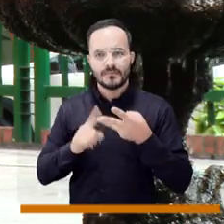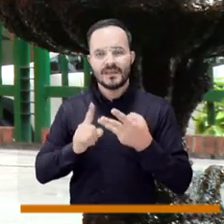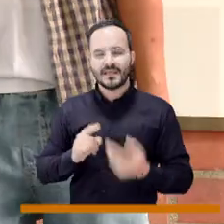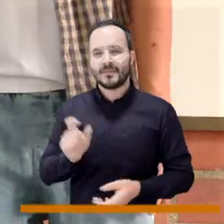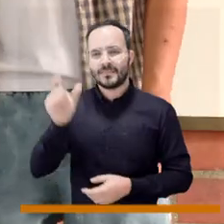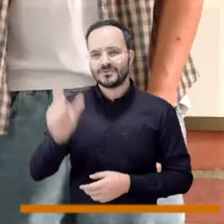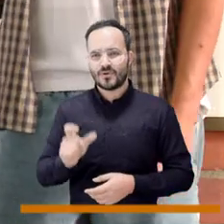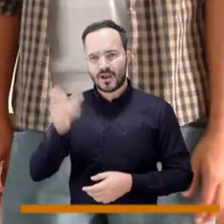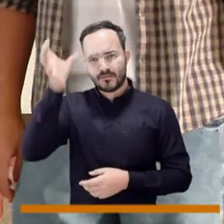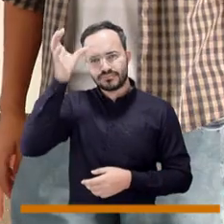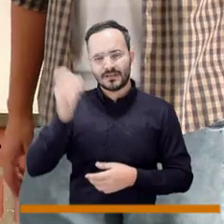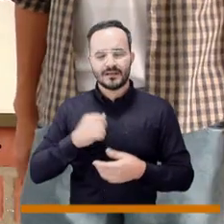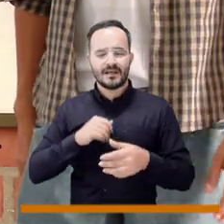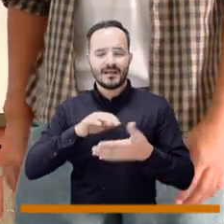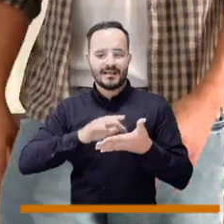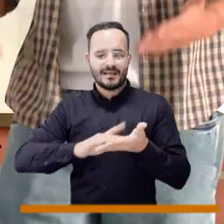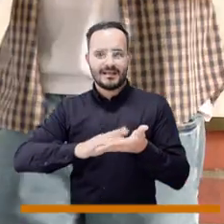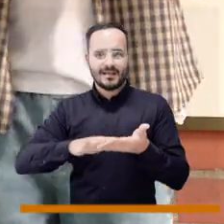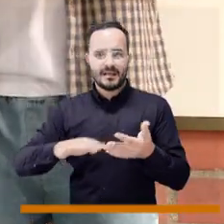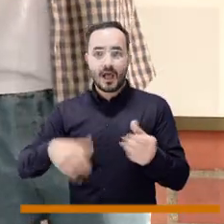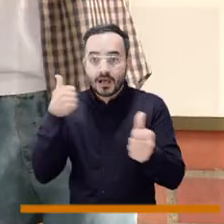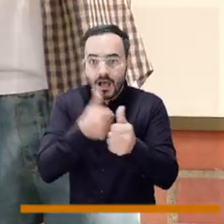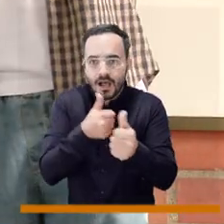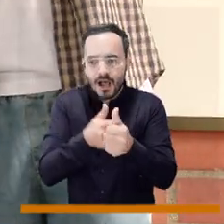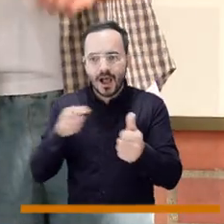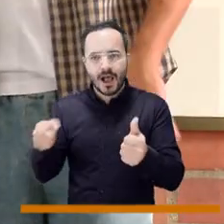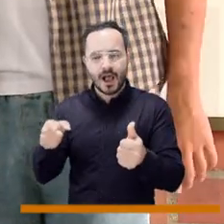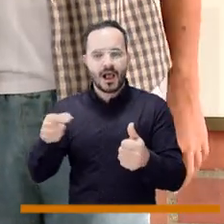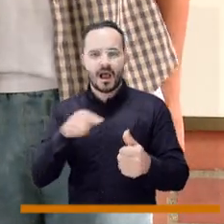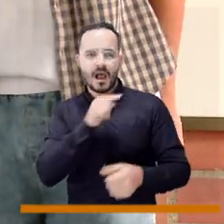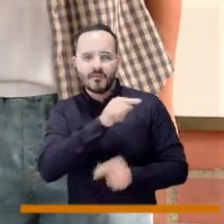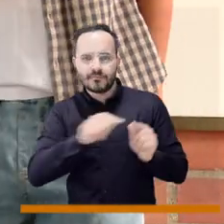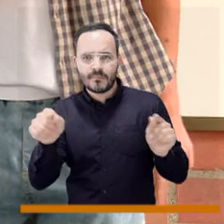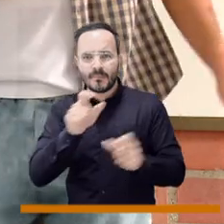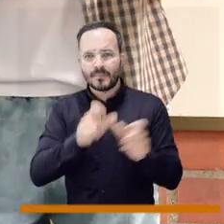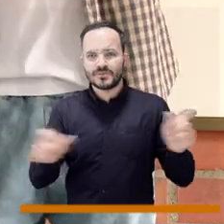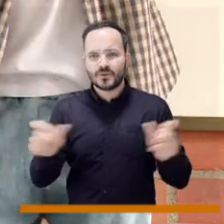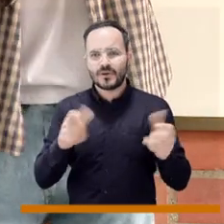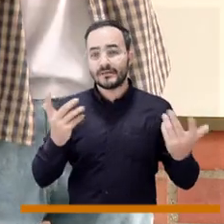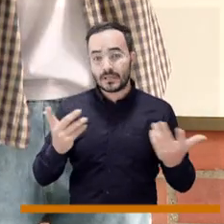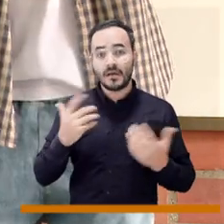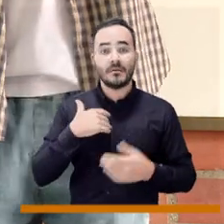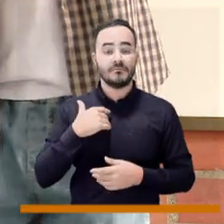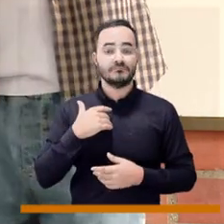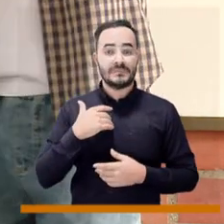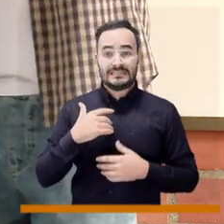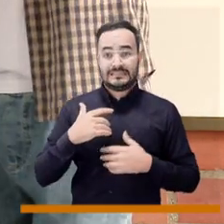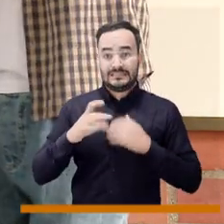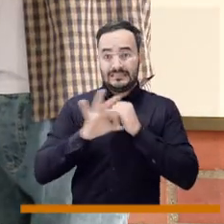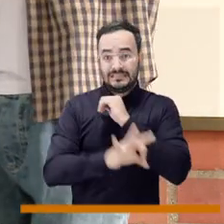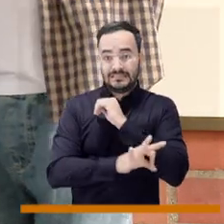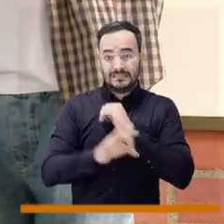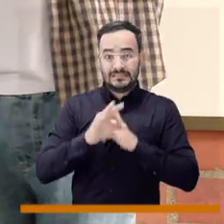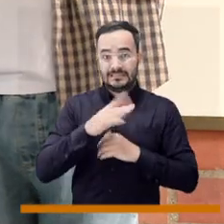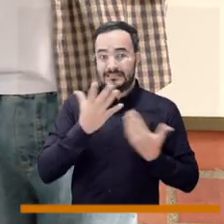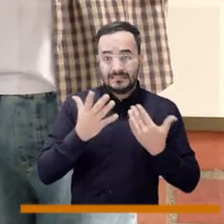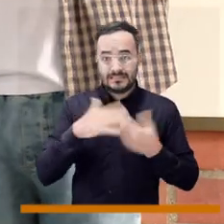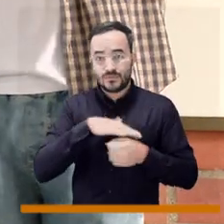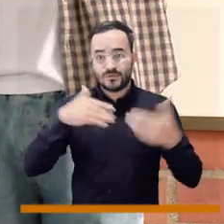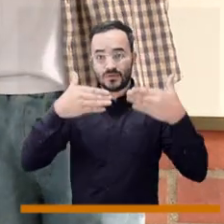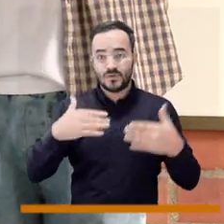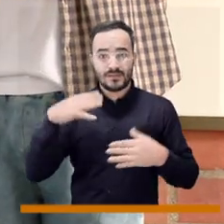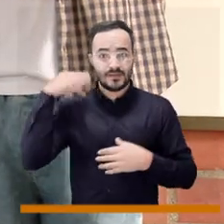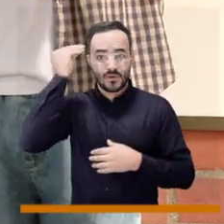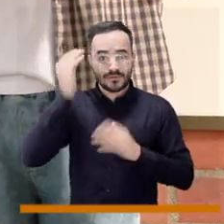modelo lingüístico y también una tiflóloga que apoya a algunos chicos que tienen adicional a esa condición cognitiva o psicosocial